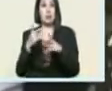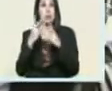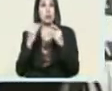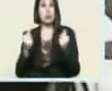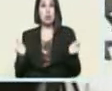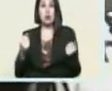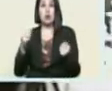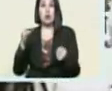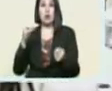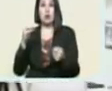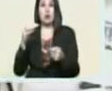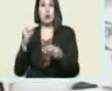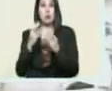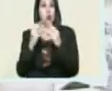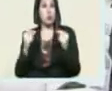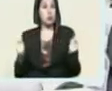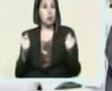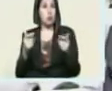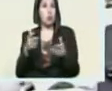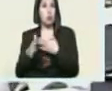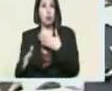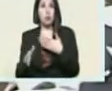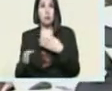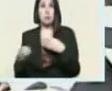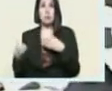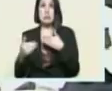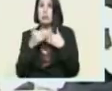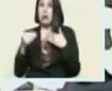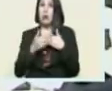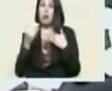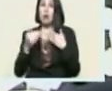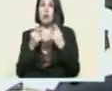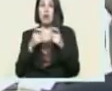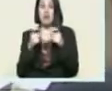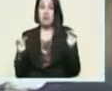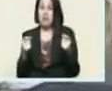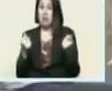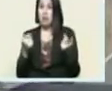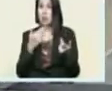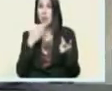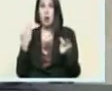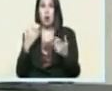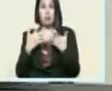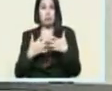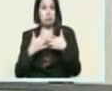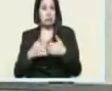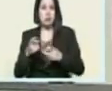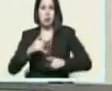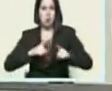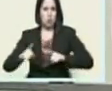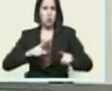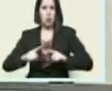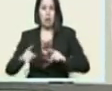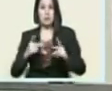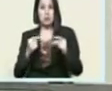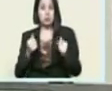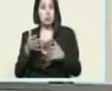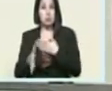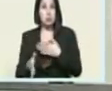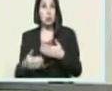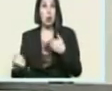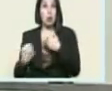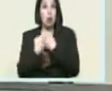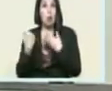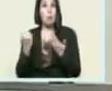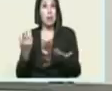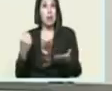nos va a seguir haciendo la guerra del billete. Y nosotros tenemos formas, mecanismos de medio controlar la situación, pero el golpe